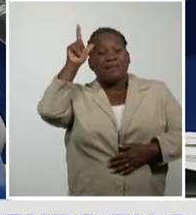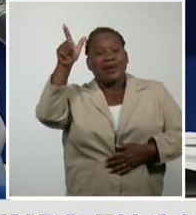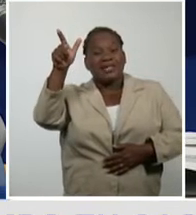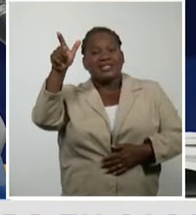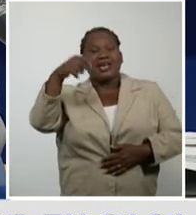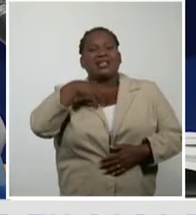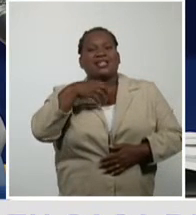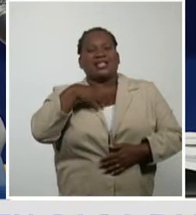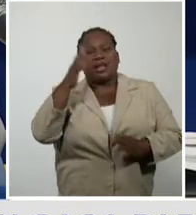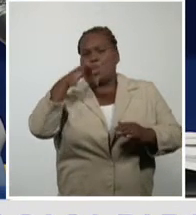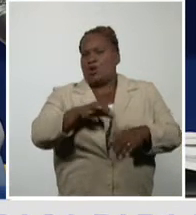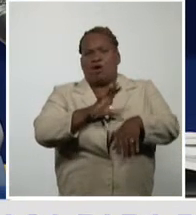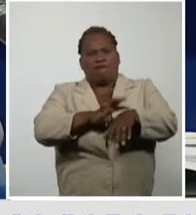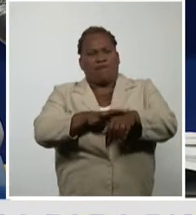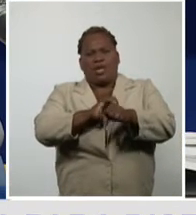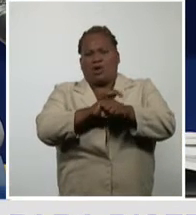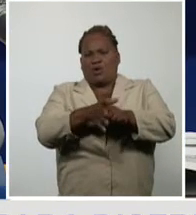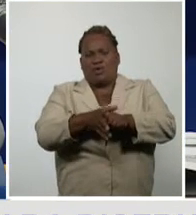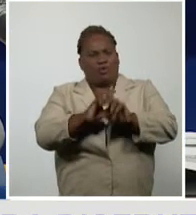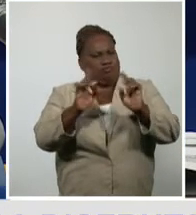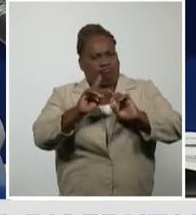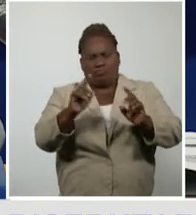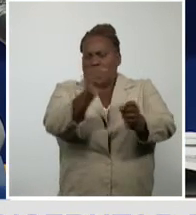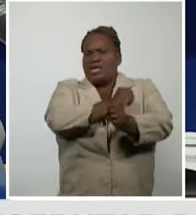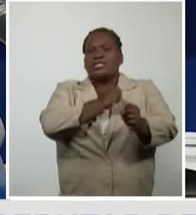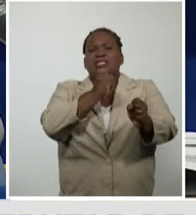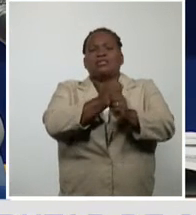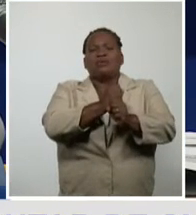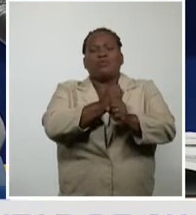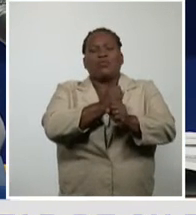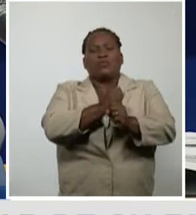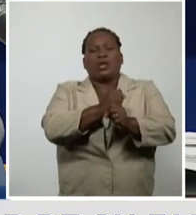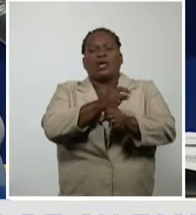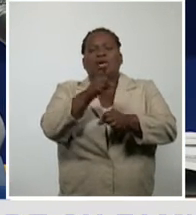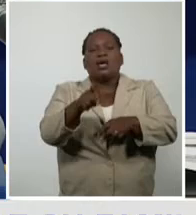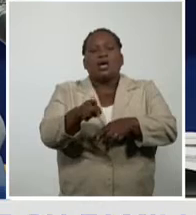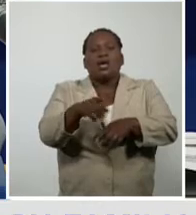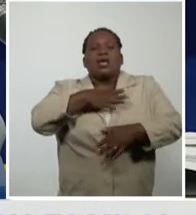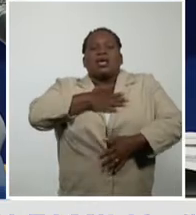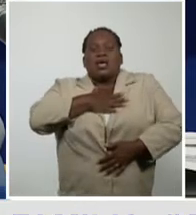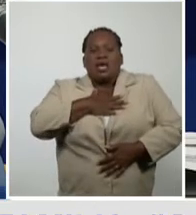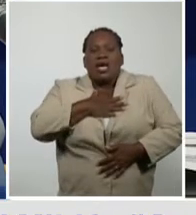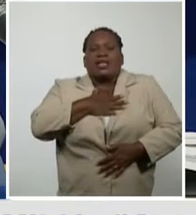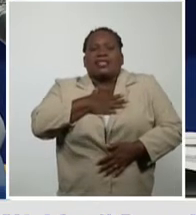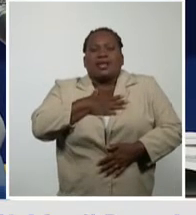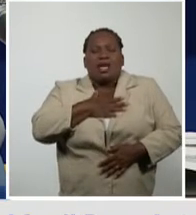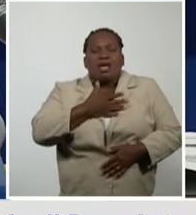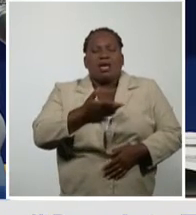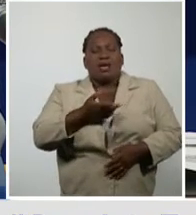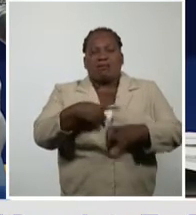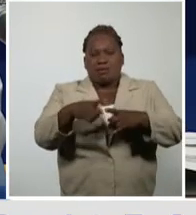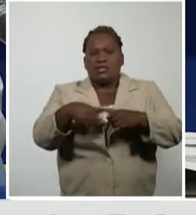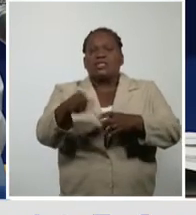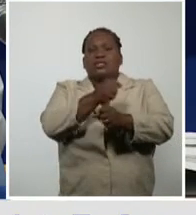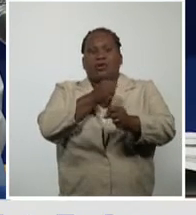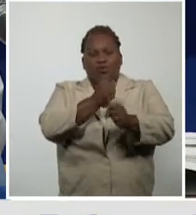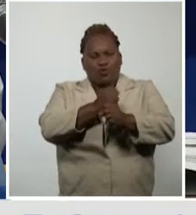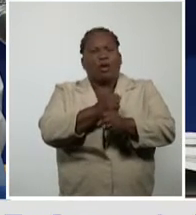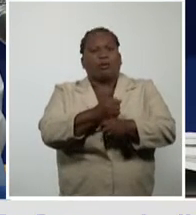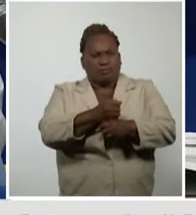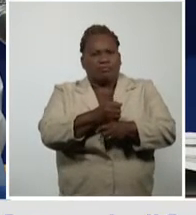el coronavirus, sino que se utiliza en el síndrome de distrés respiratorio agudo, o sea, cuando se produce